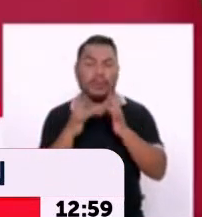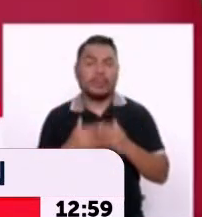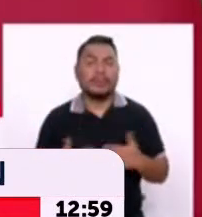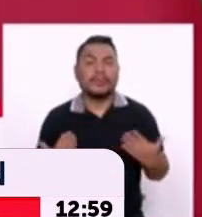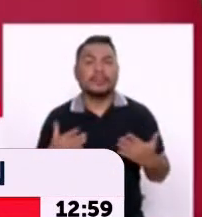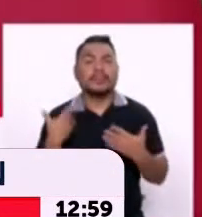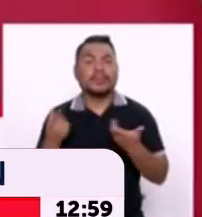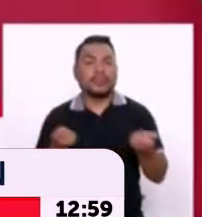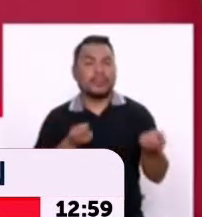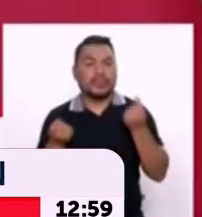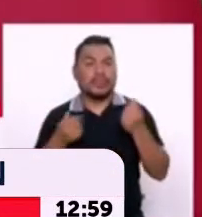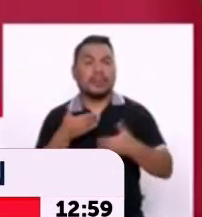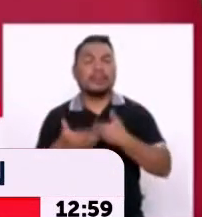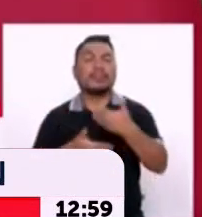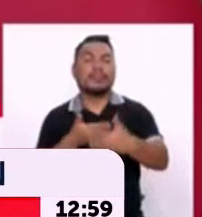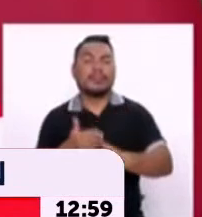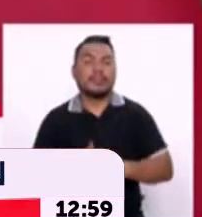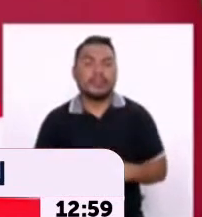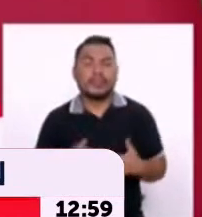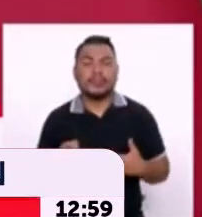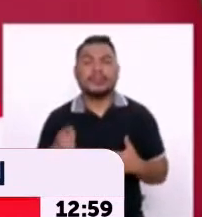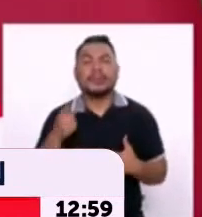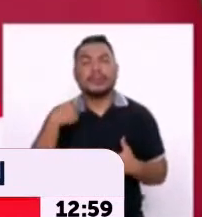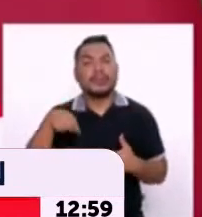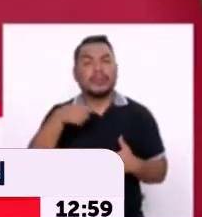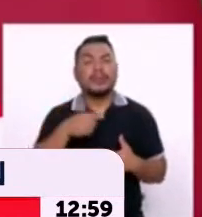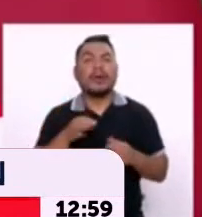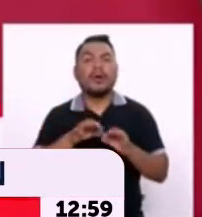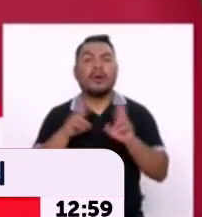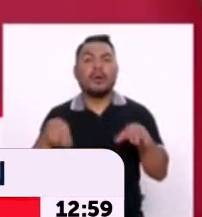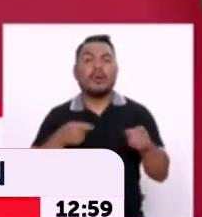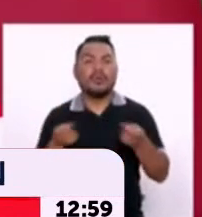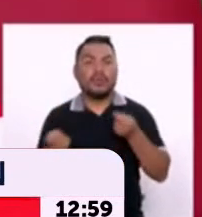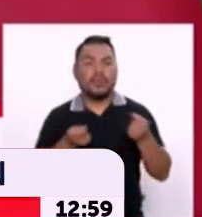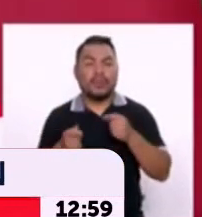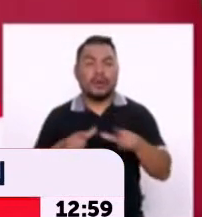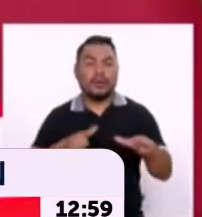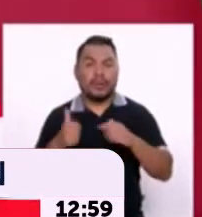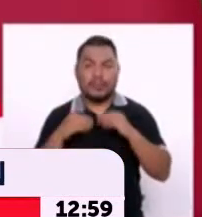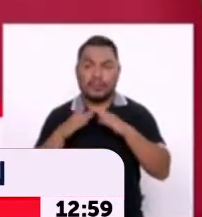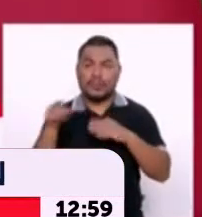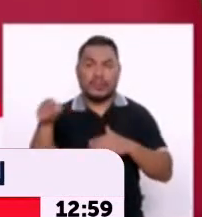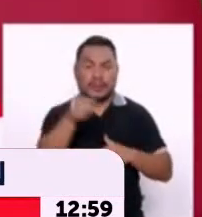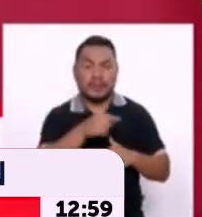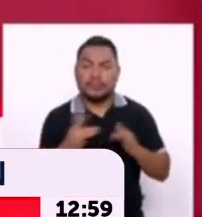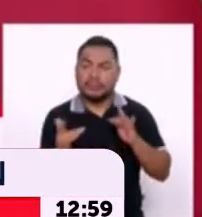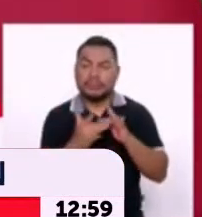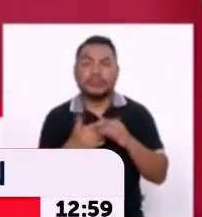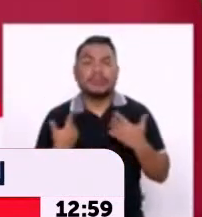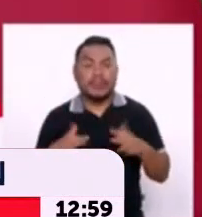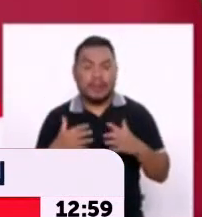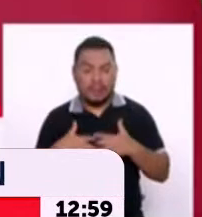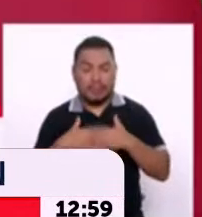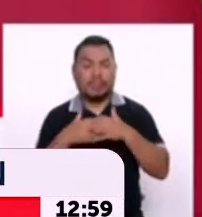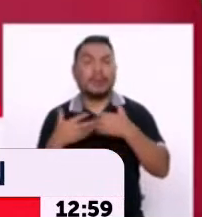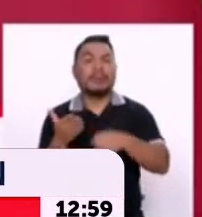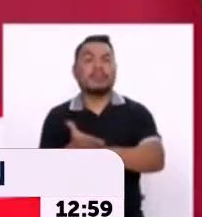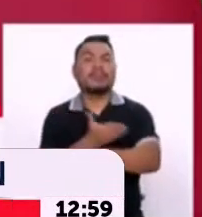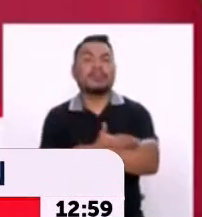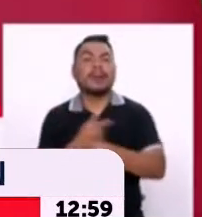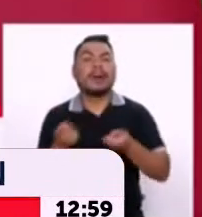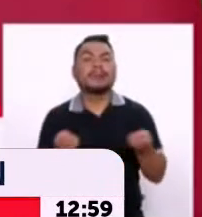articulador para conducir el proceso de modernización con alcance a los gobiernos regionales y locales. Hemos fortalecido los